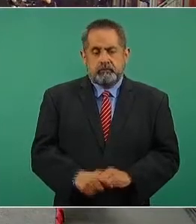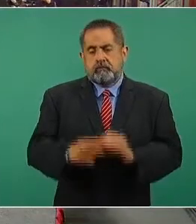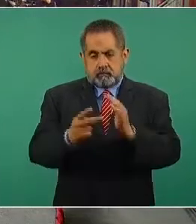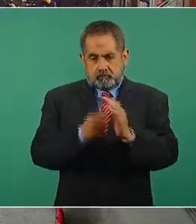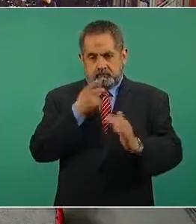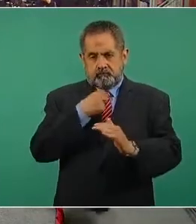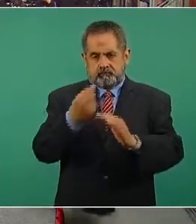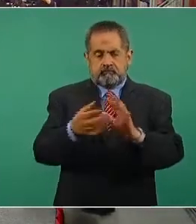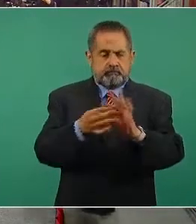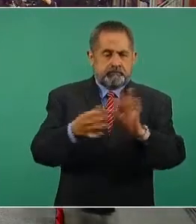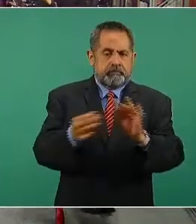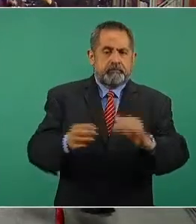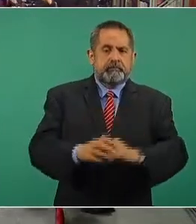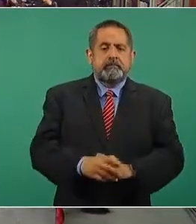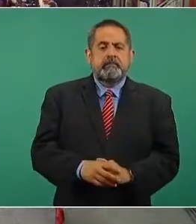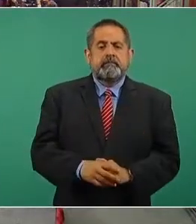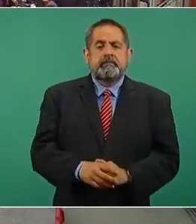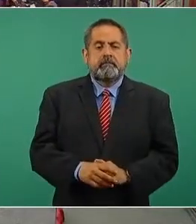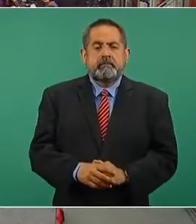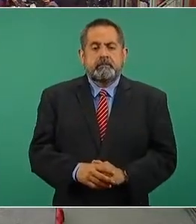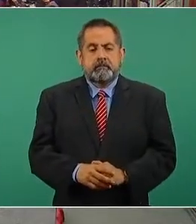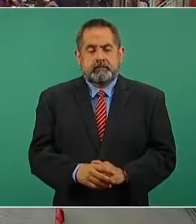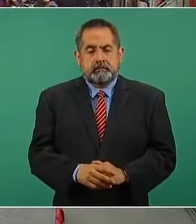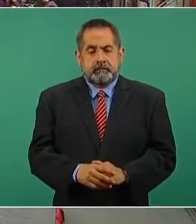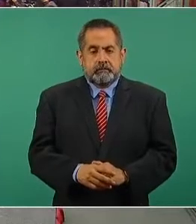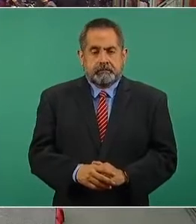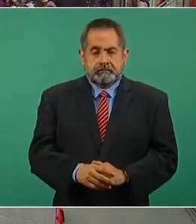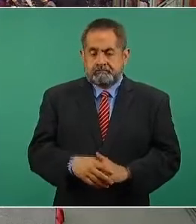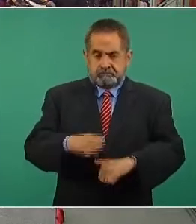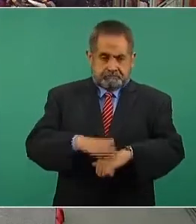reiterar la invitación,